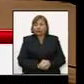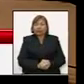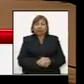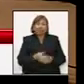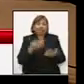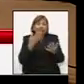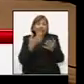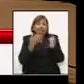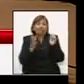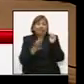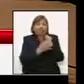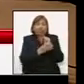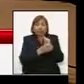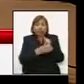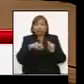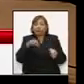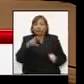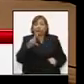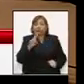prisión preventiva,